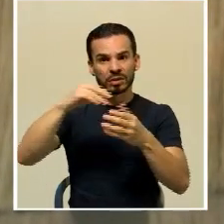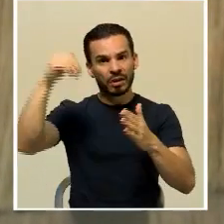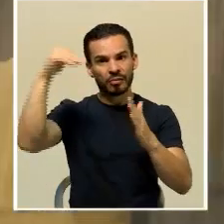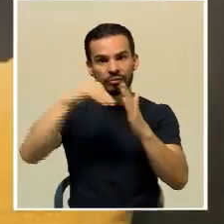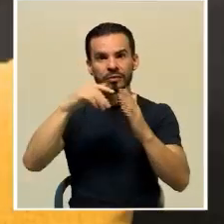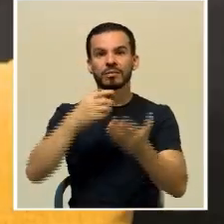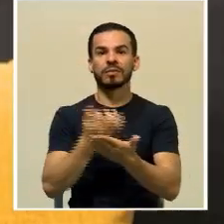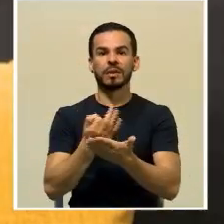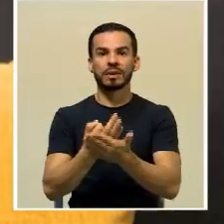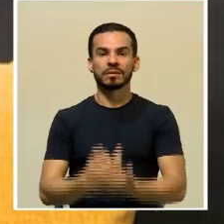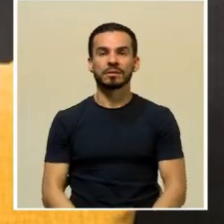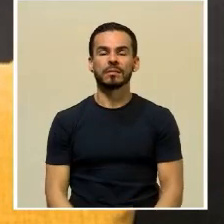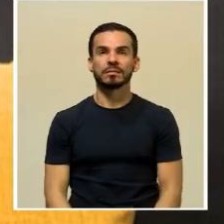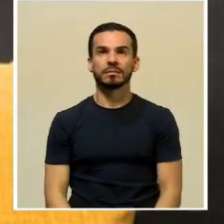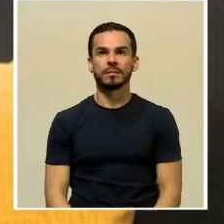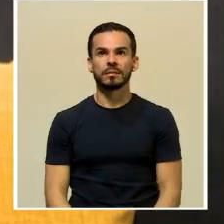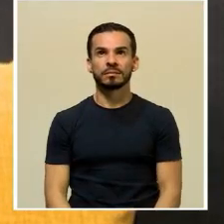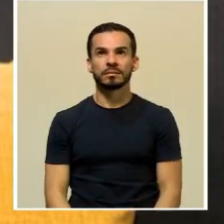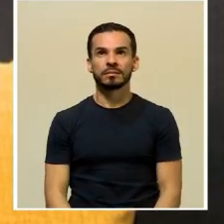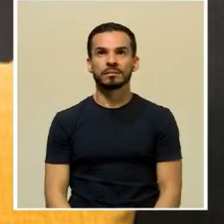finanzas.